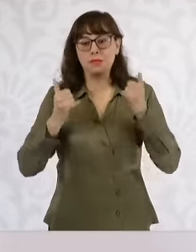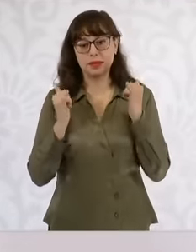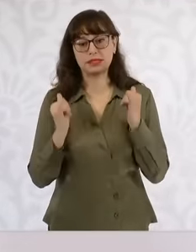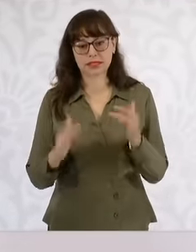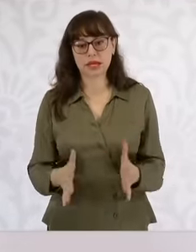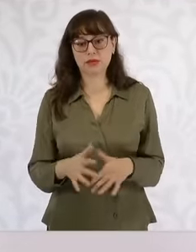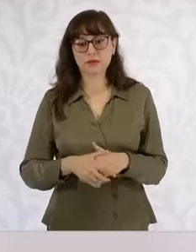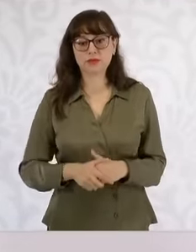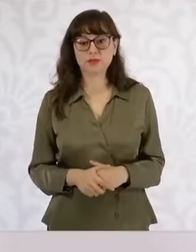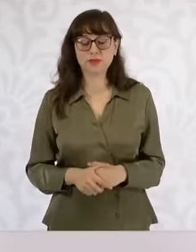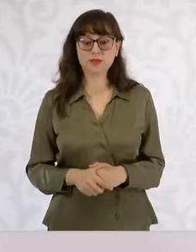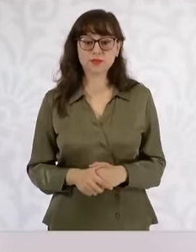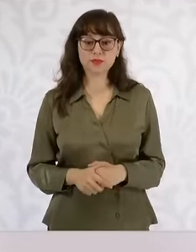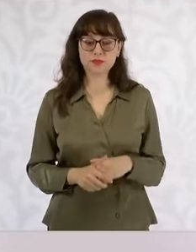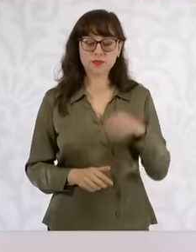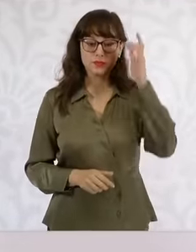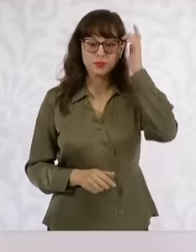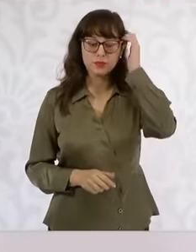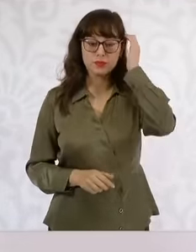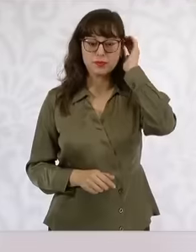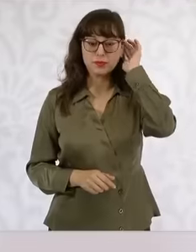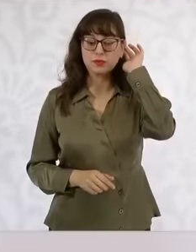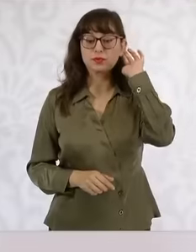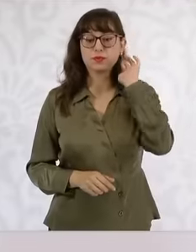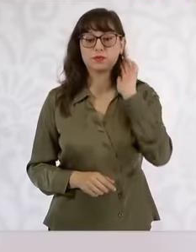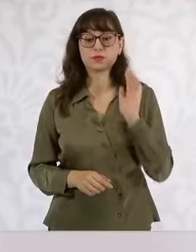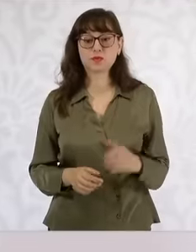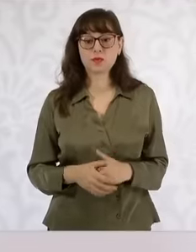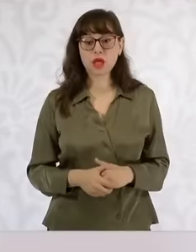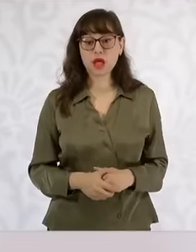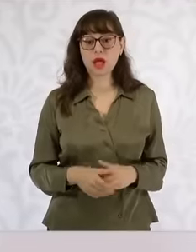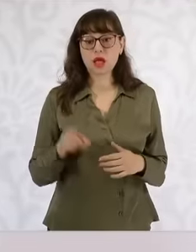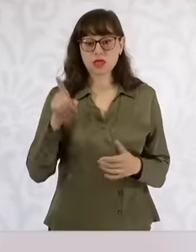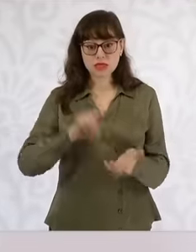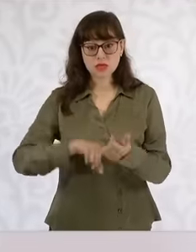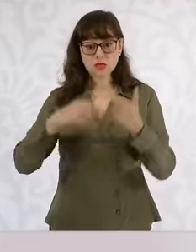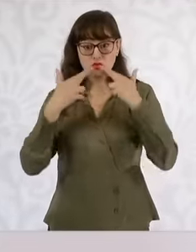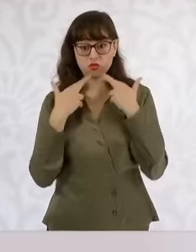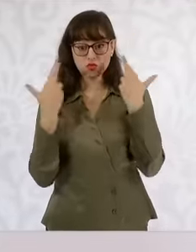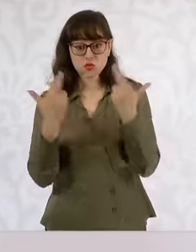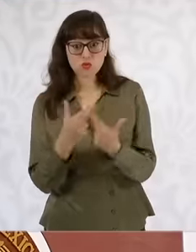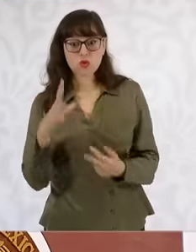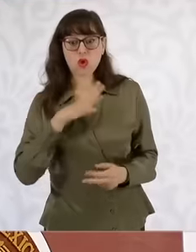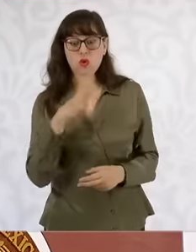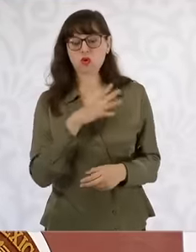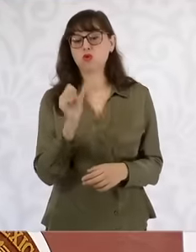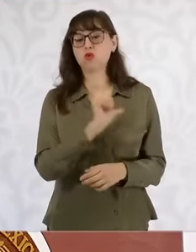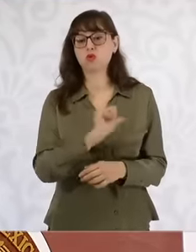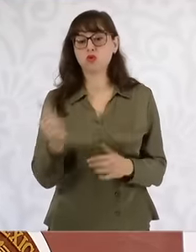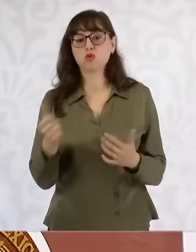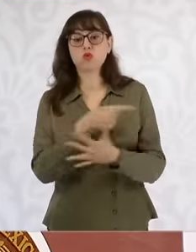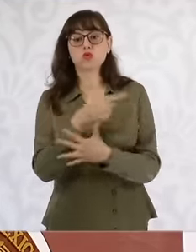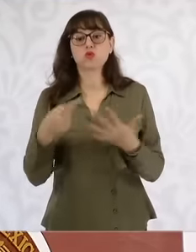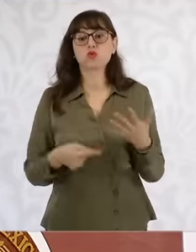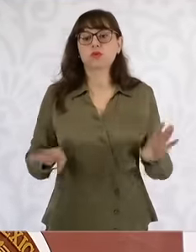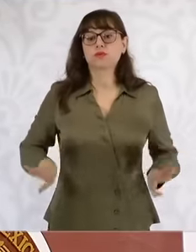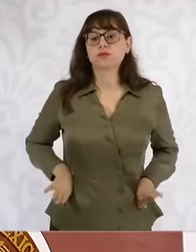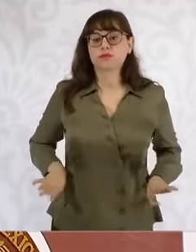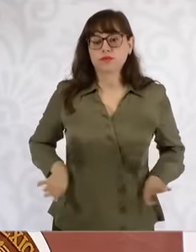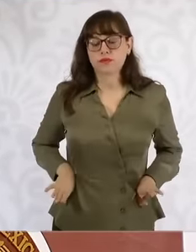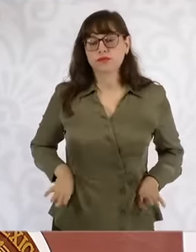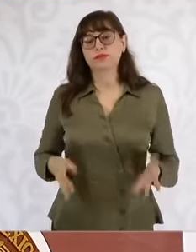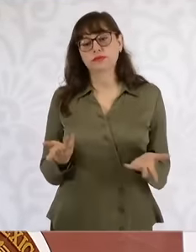estas reuniones hay otros elementos que quisiera mencionar. En primer lugar, hay una declaración